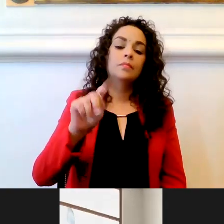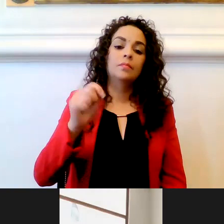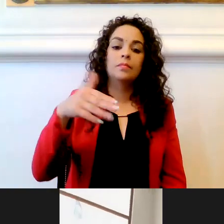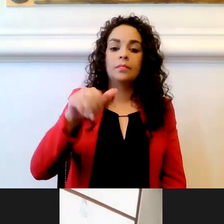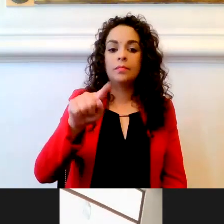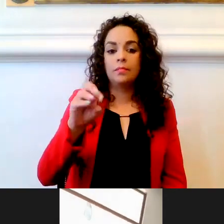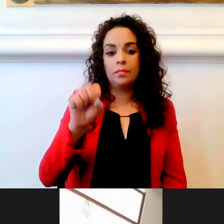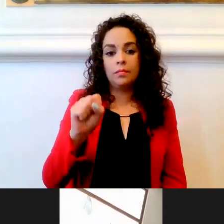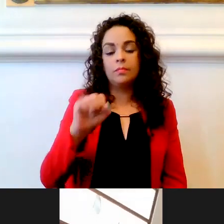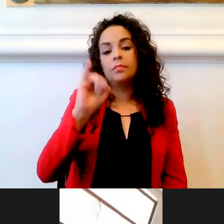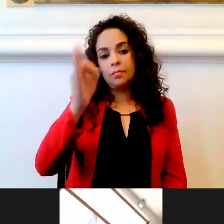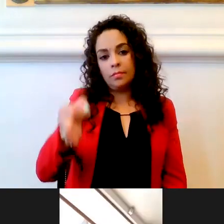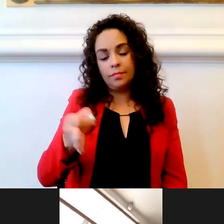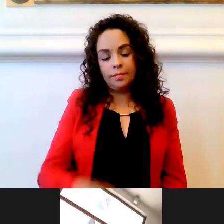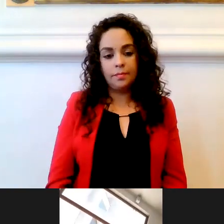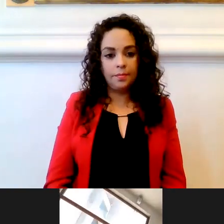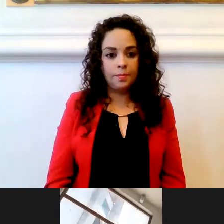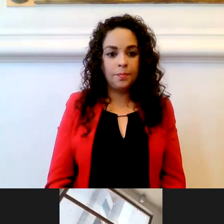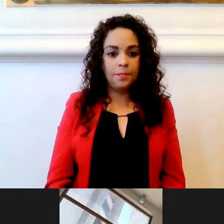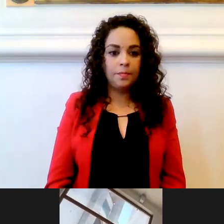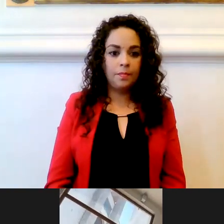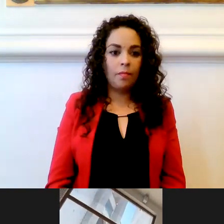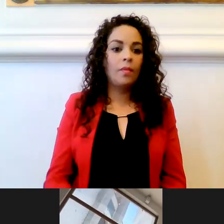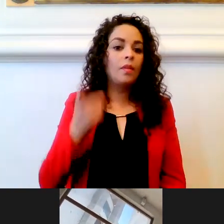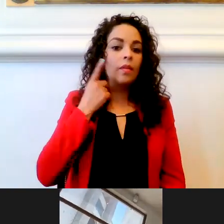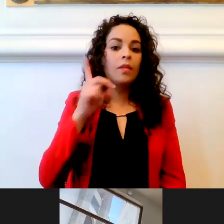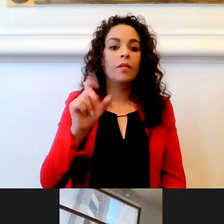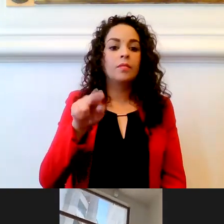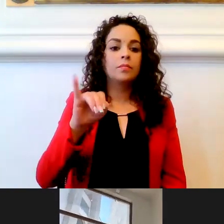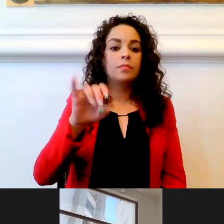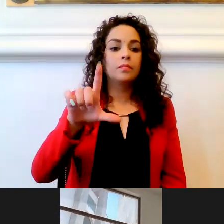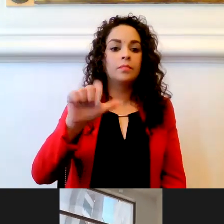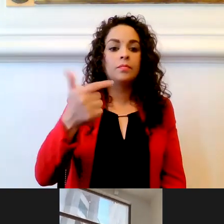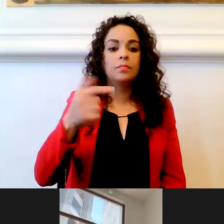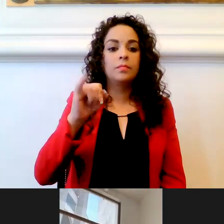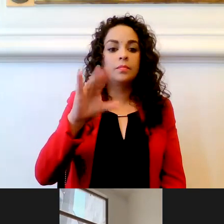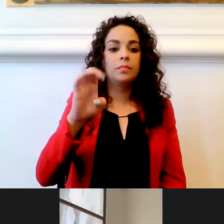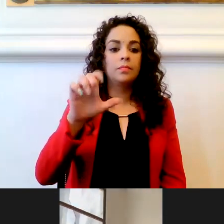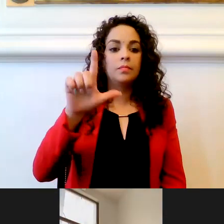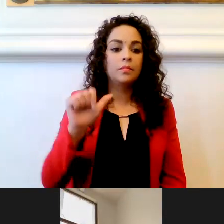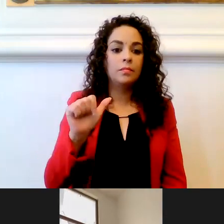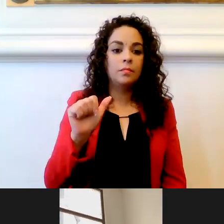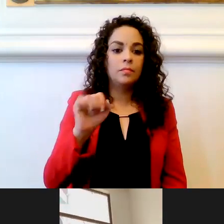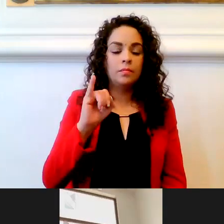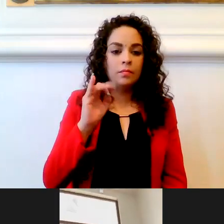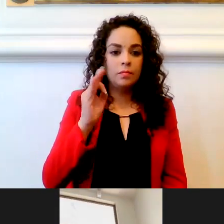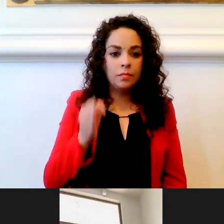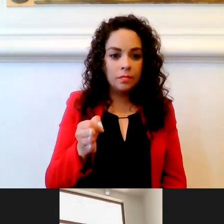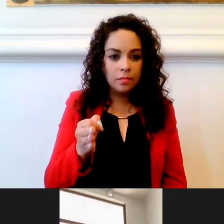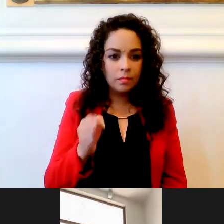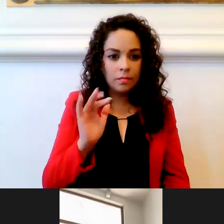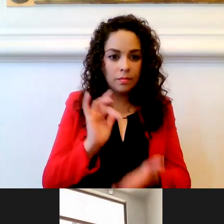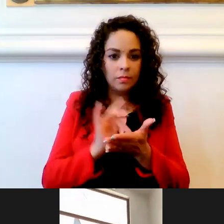favor. Diputada Daniela Gisela Álvarez. Daniela Álvarez. Gracias, diputado. Aprovecho para tomar